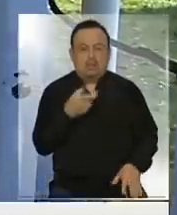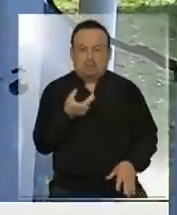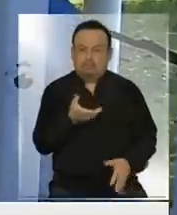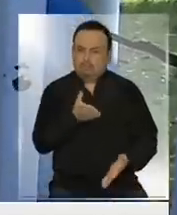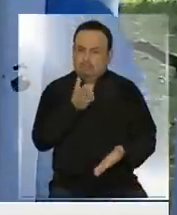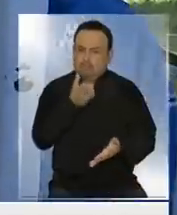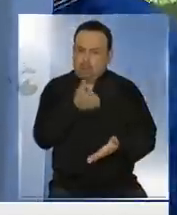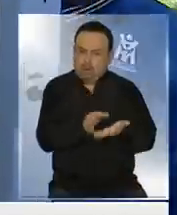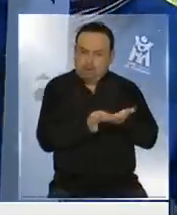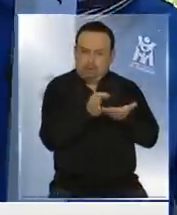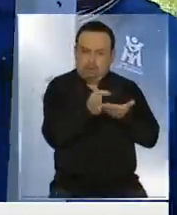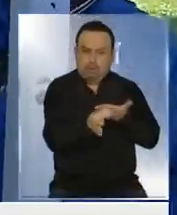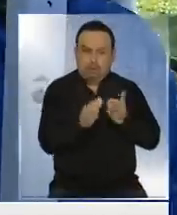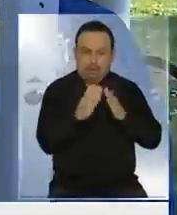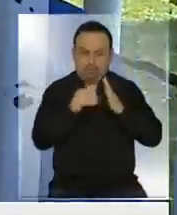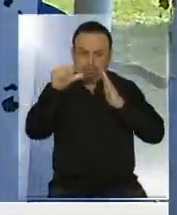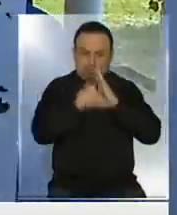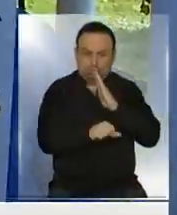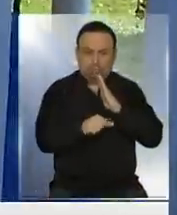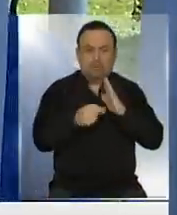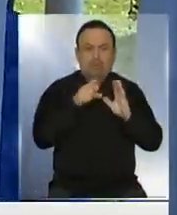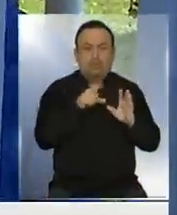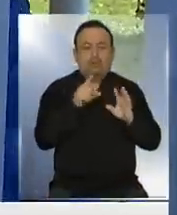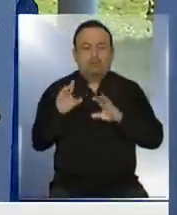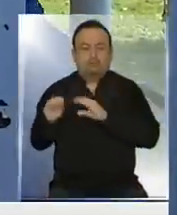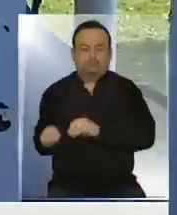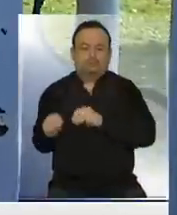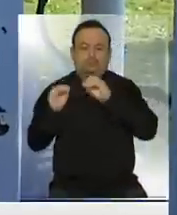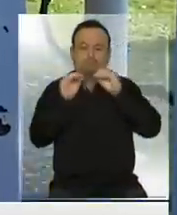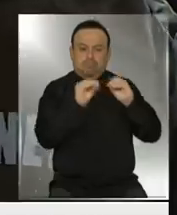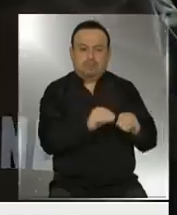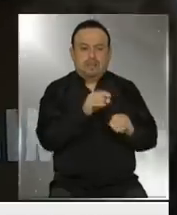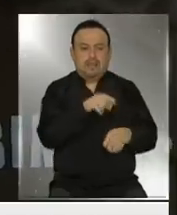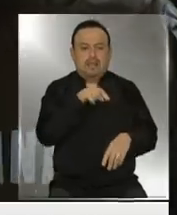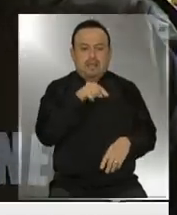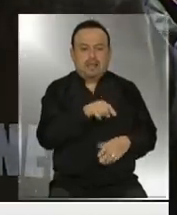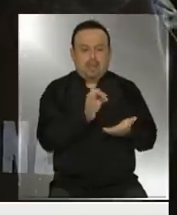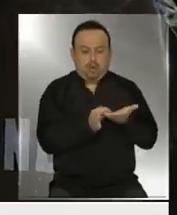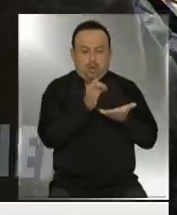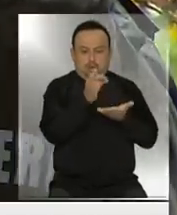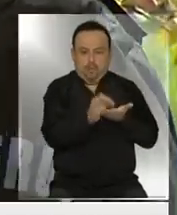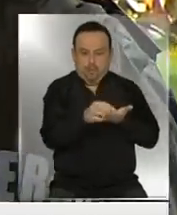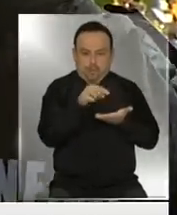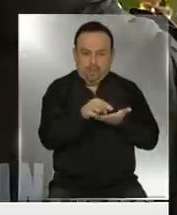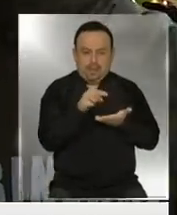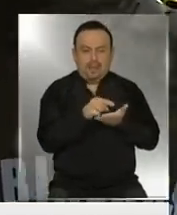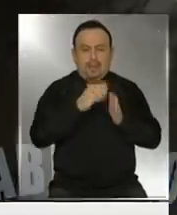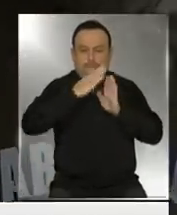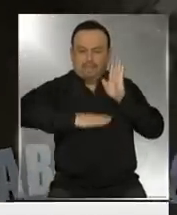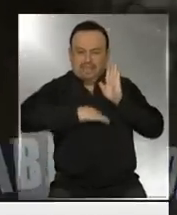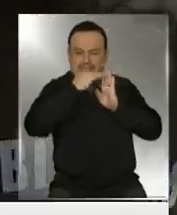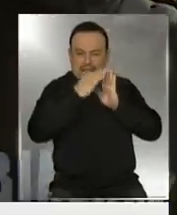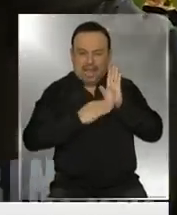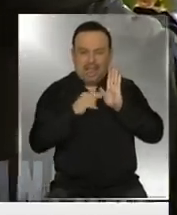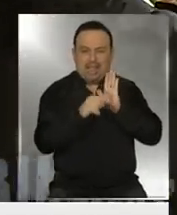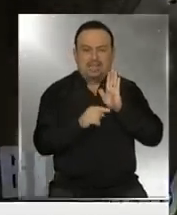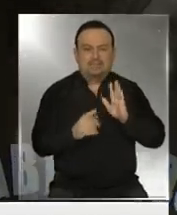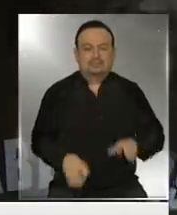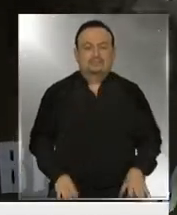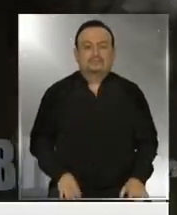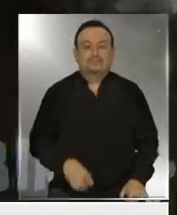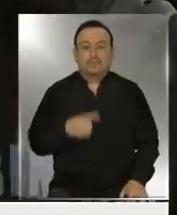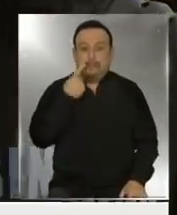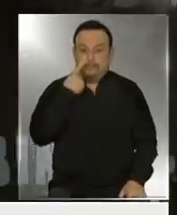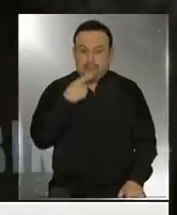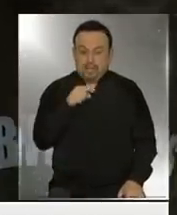comuna en cuarentena decidió trasladar estos cultos religiosos a la comuna de la pintana sin